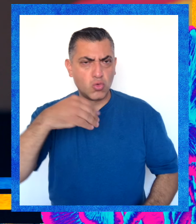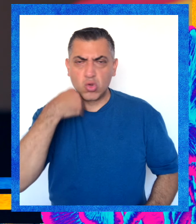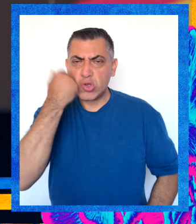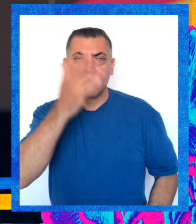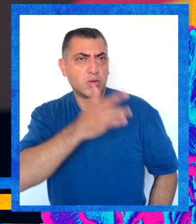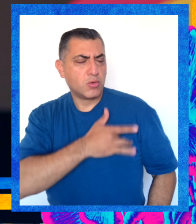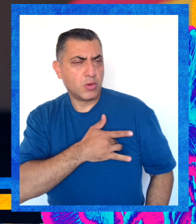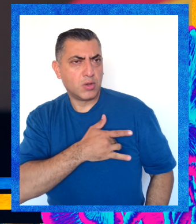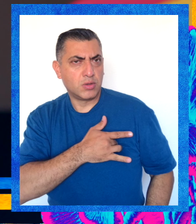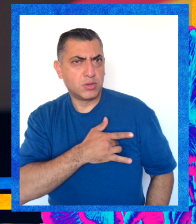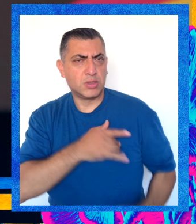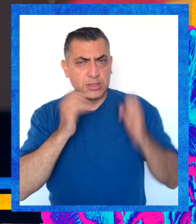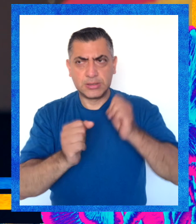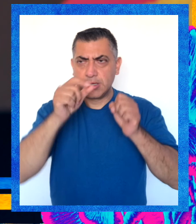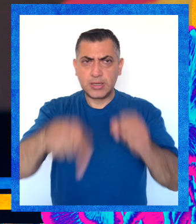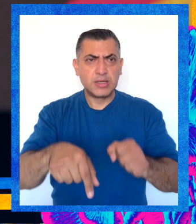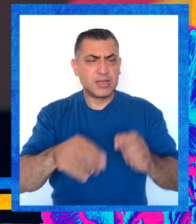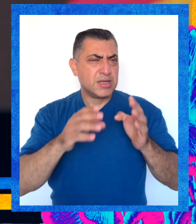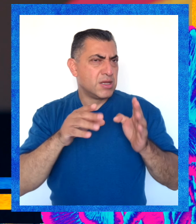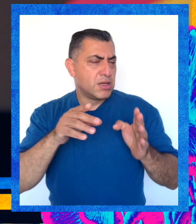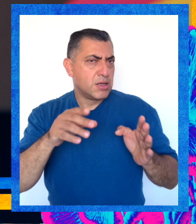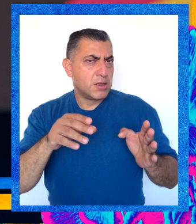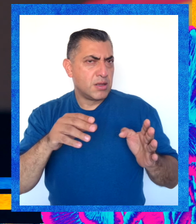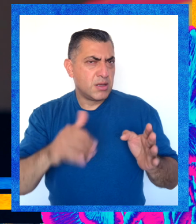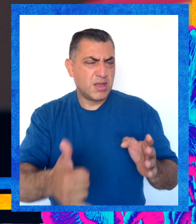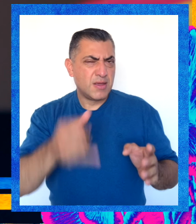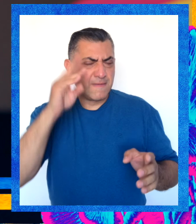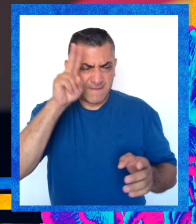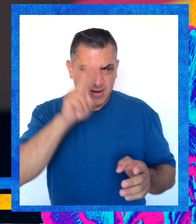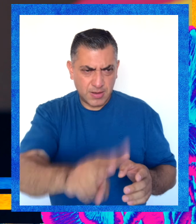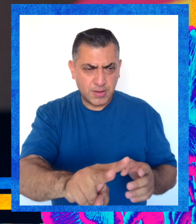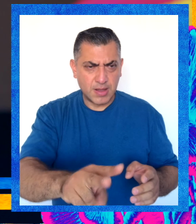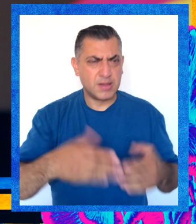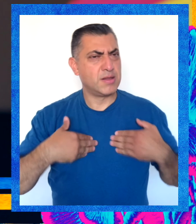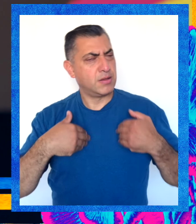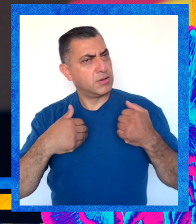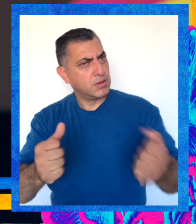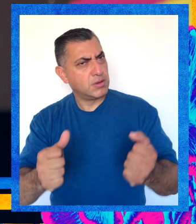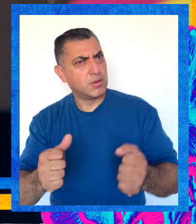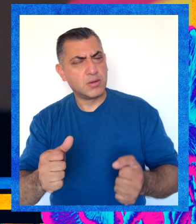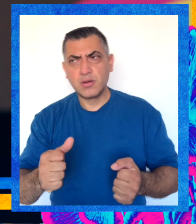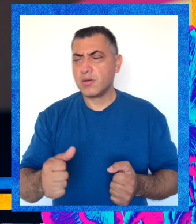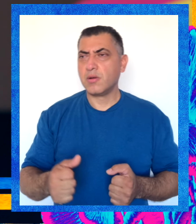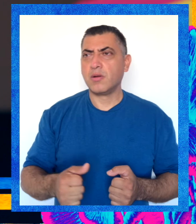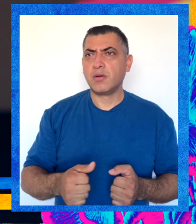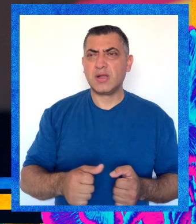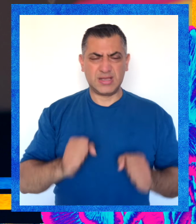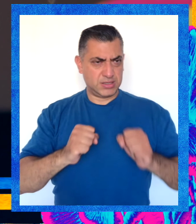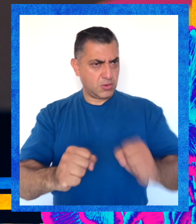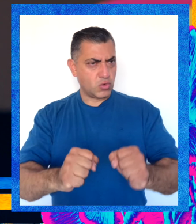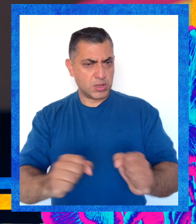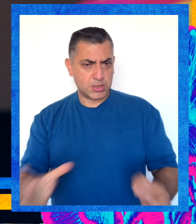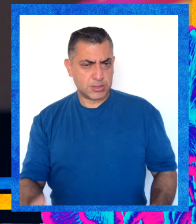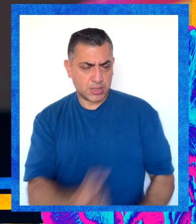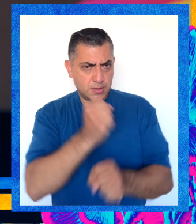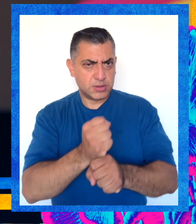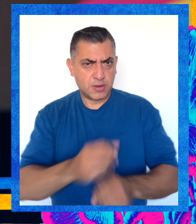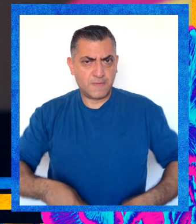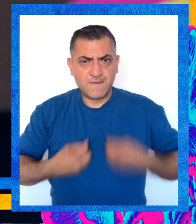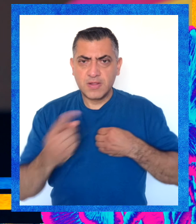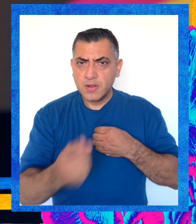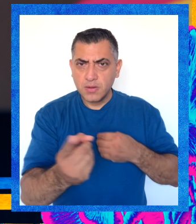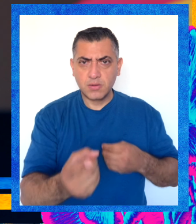de tu corazón de los que estamos aquí y quienes hoy en día verdaderamente entender y comprender y tener la seguridad de la salvación y